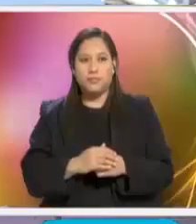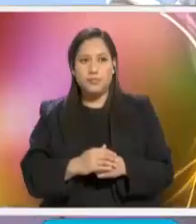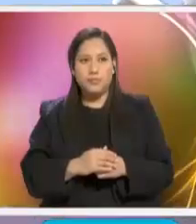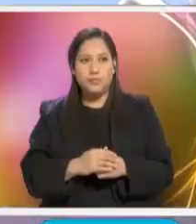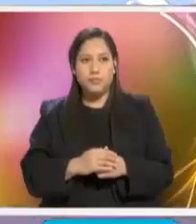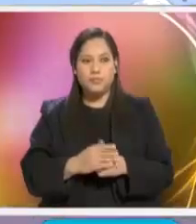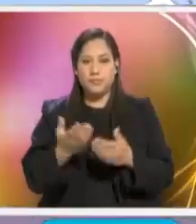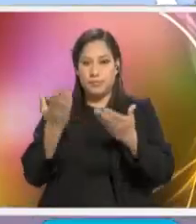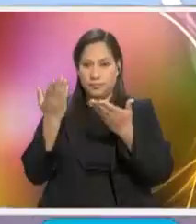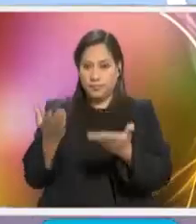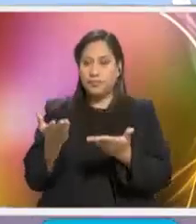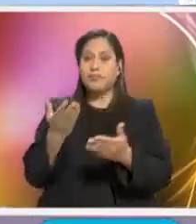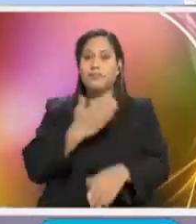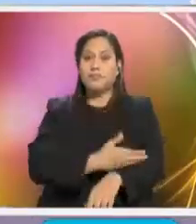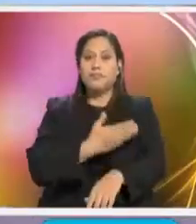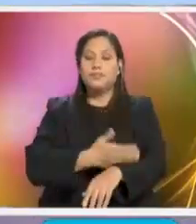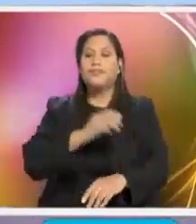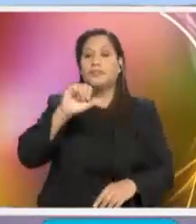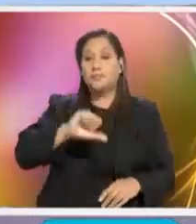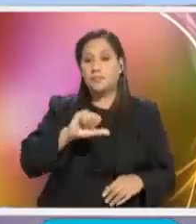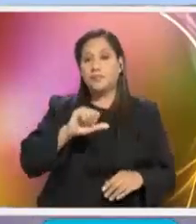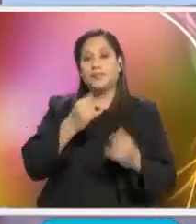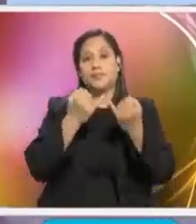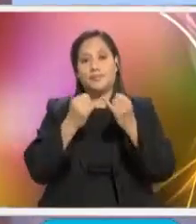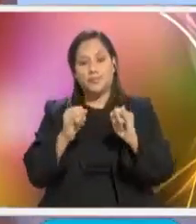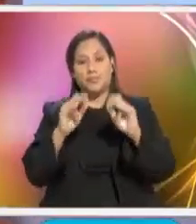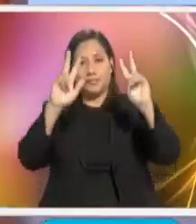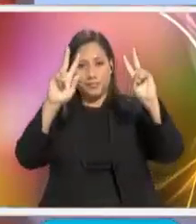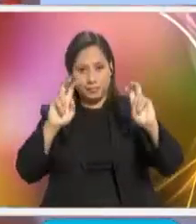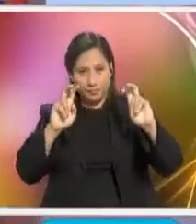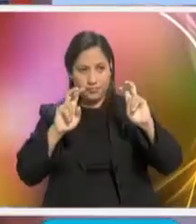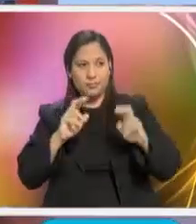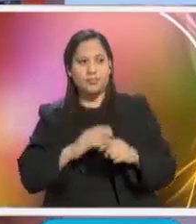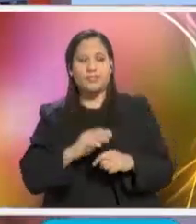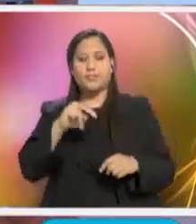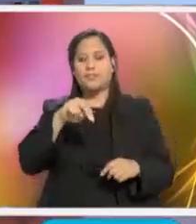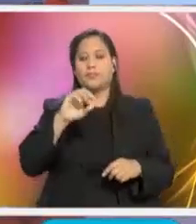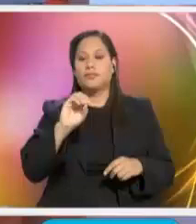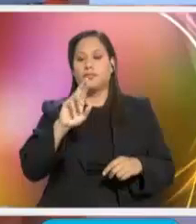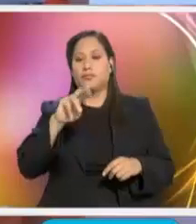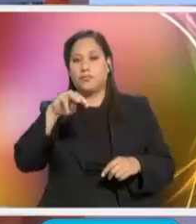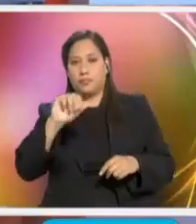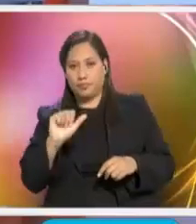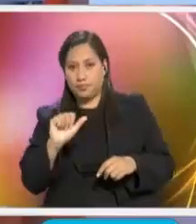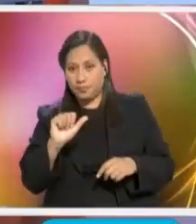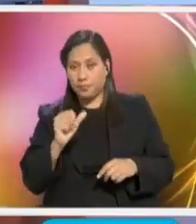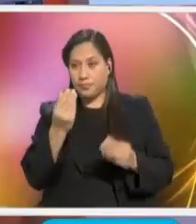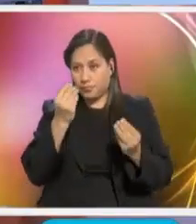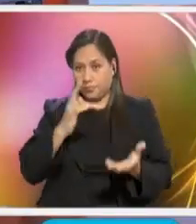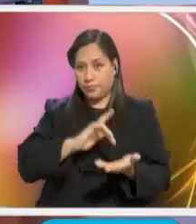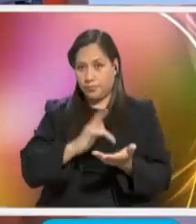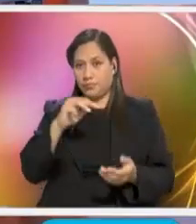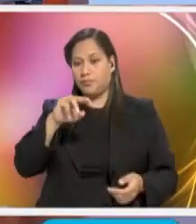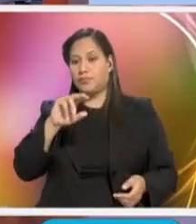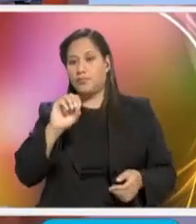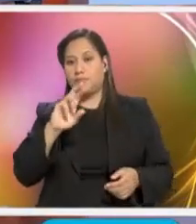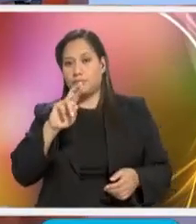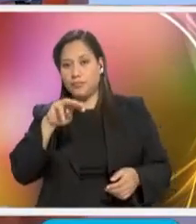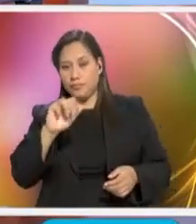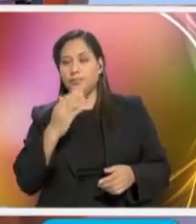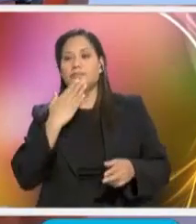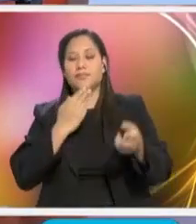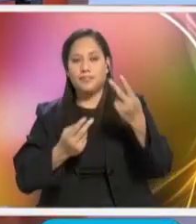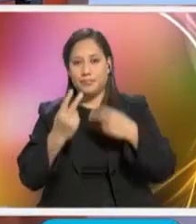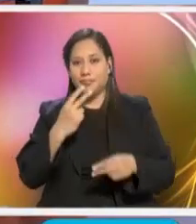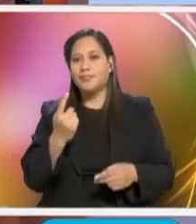Y nuestra colaboradora que nos acompaña el día de hoy, inaugurando esta sección, es Norma Arellano. Muchas gracias, Norma. Hola, buenos días, tal? bienvenida. Buenos días, muchas ¿Qué tal?